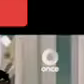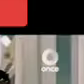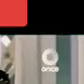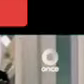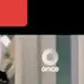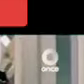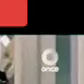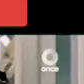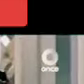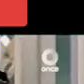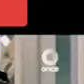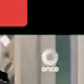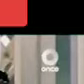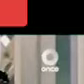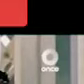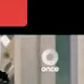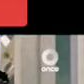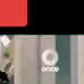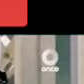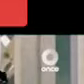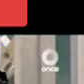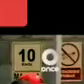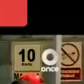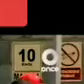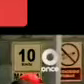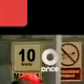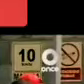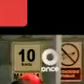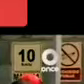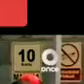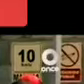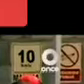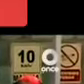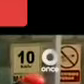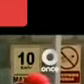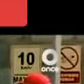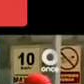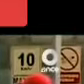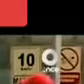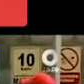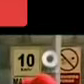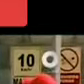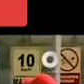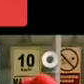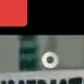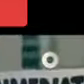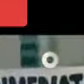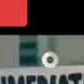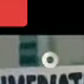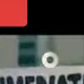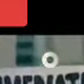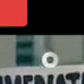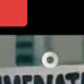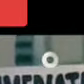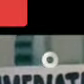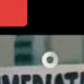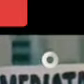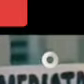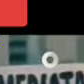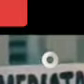Parque Eólica del Sur se inconformaron y tomaron la subestación eléctrica a principios de enero de